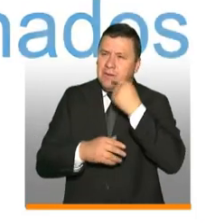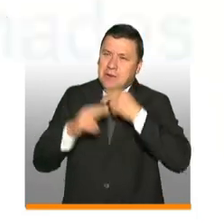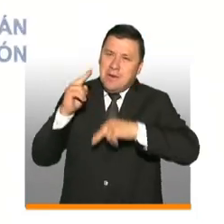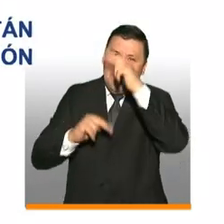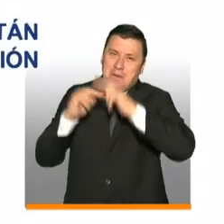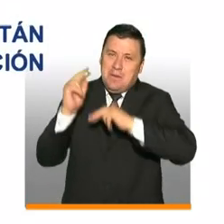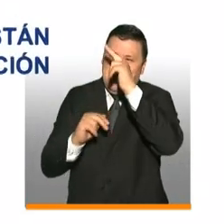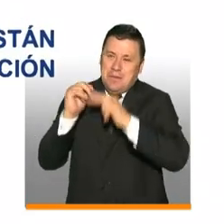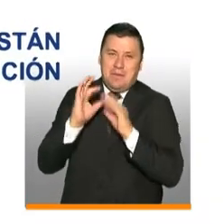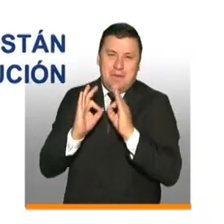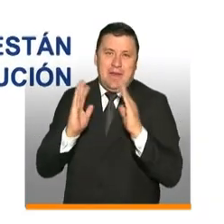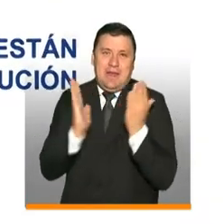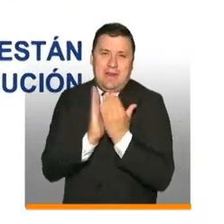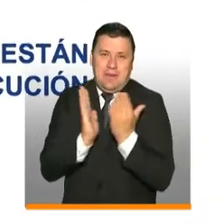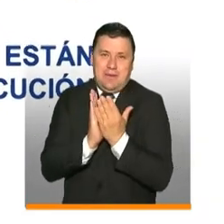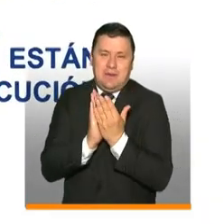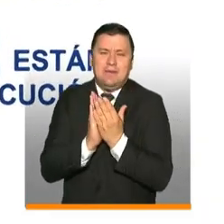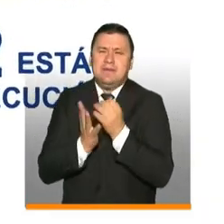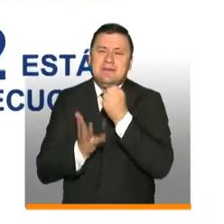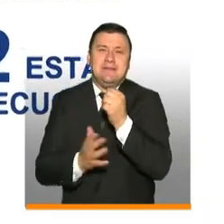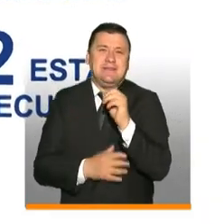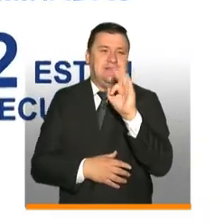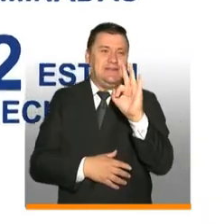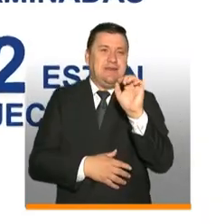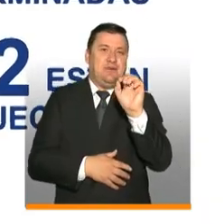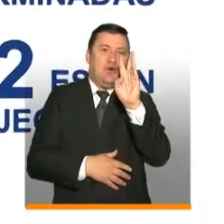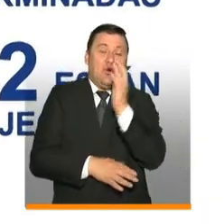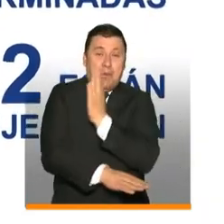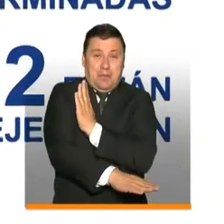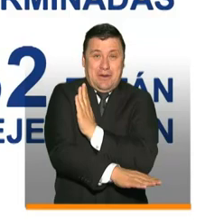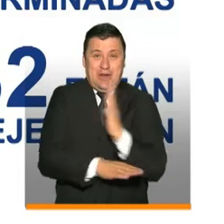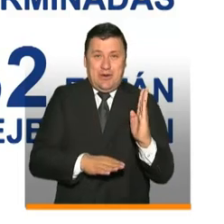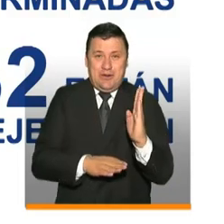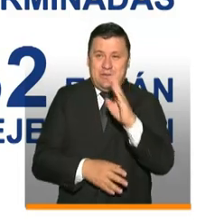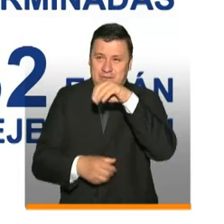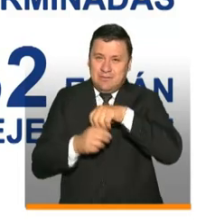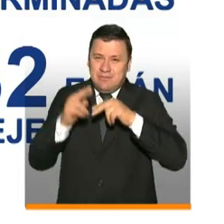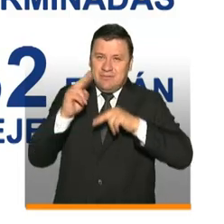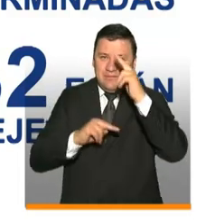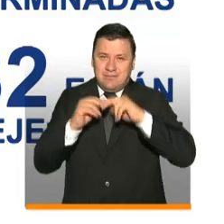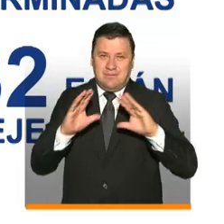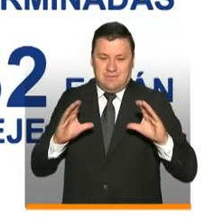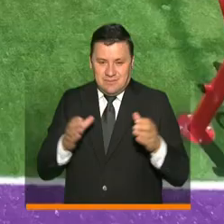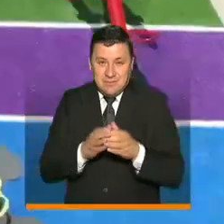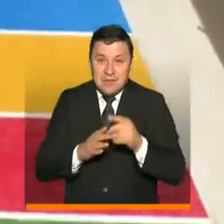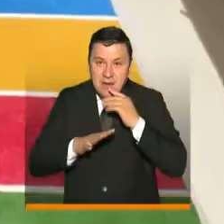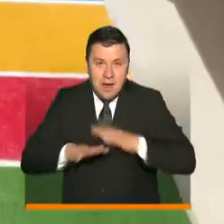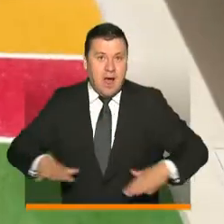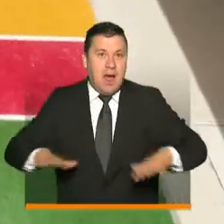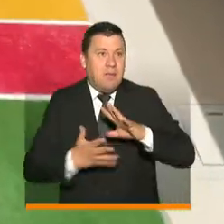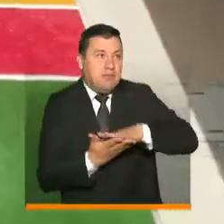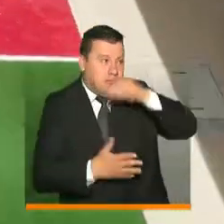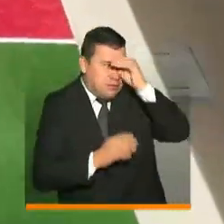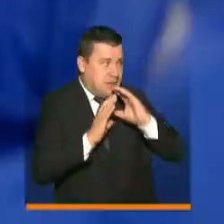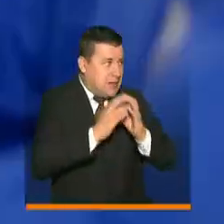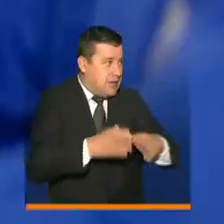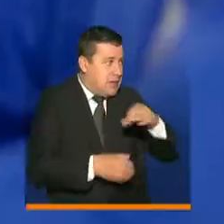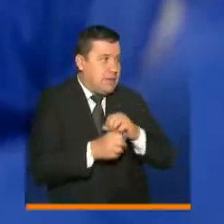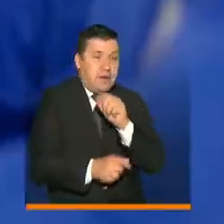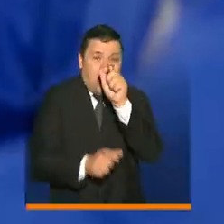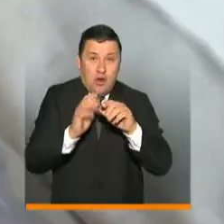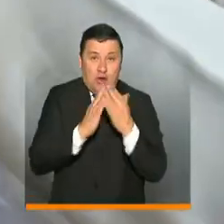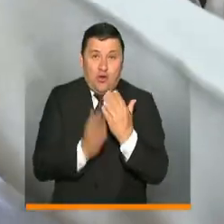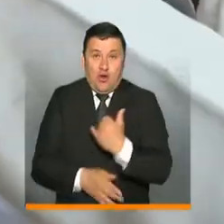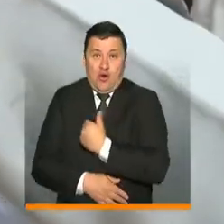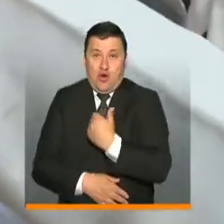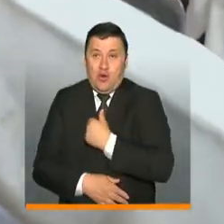obras de infraestructura educativa con una inversión de 3.8 billones de pesos. Obras que transformarán los ambientes de aprendizaje para miles de niños